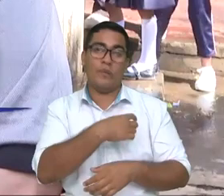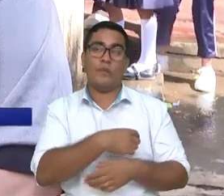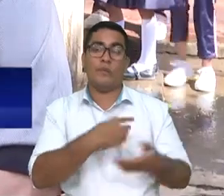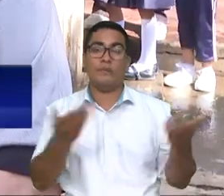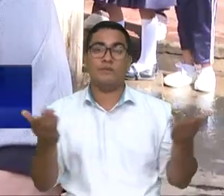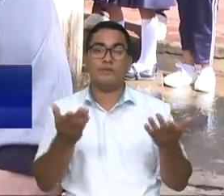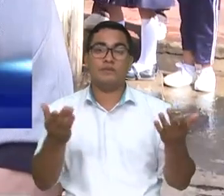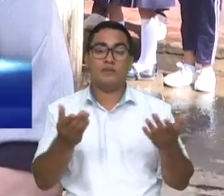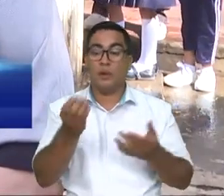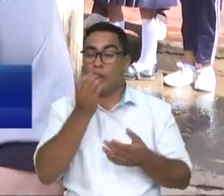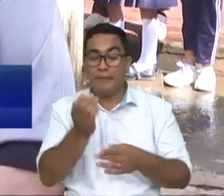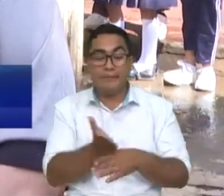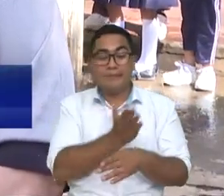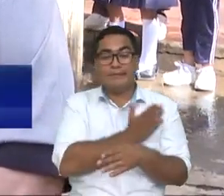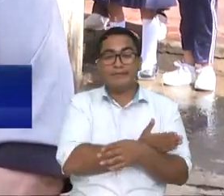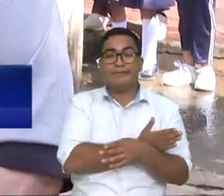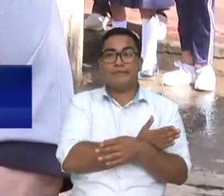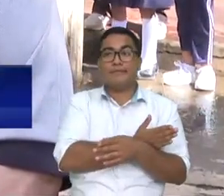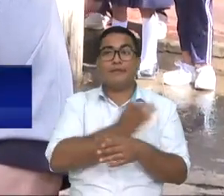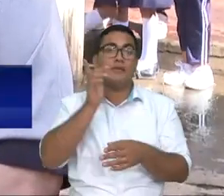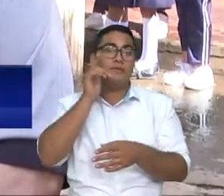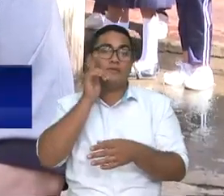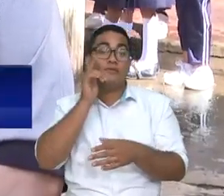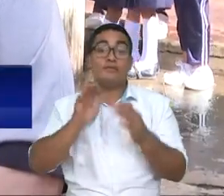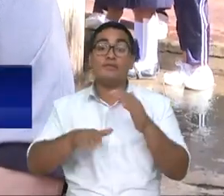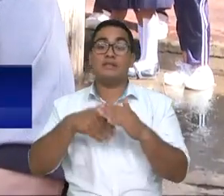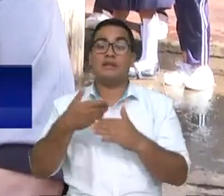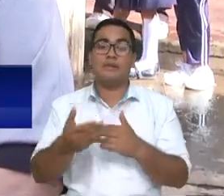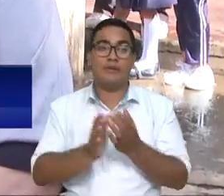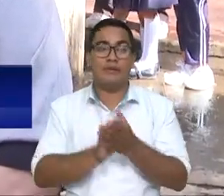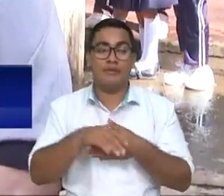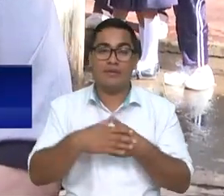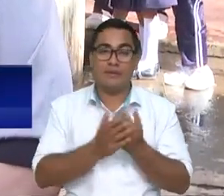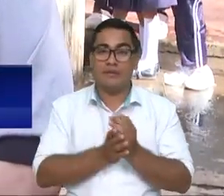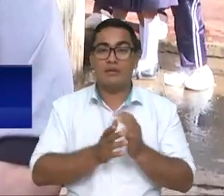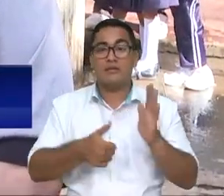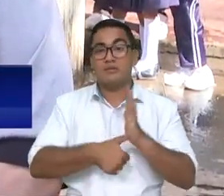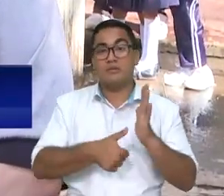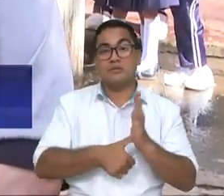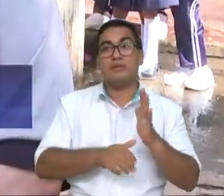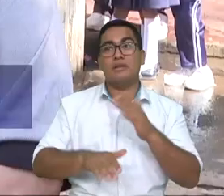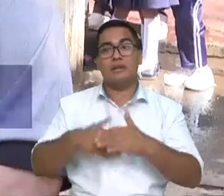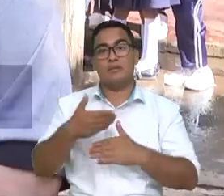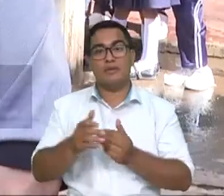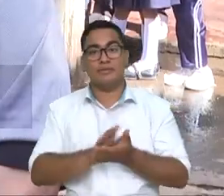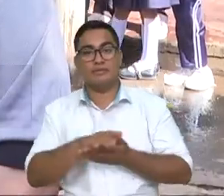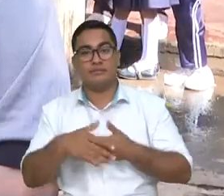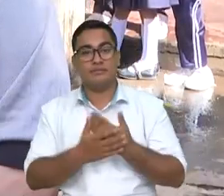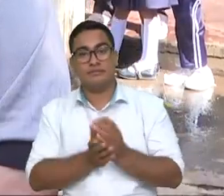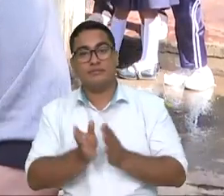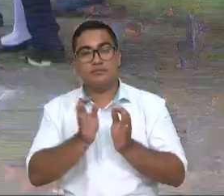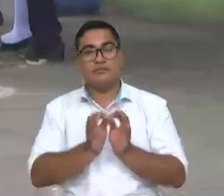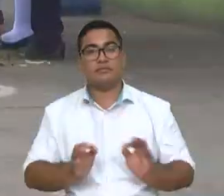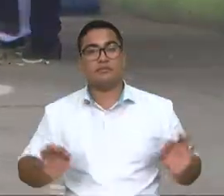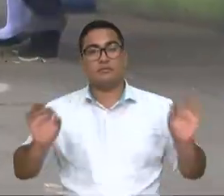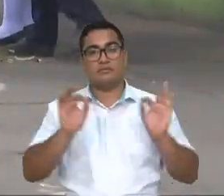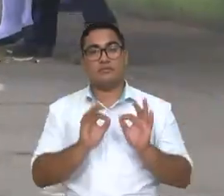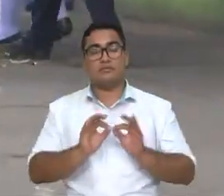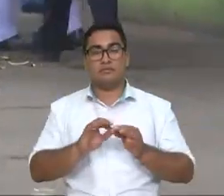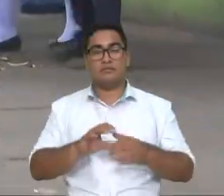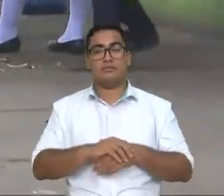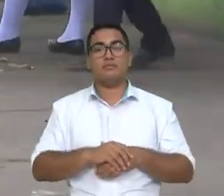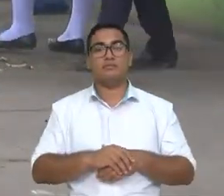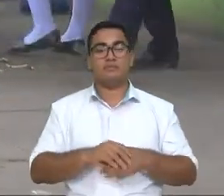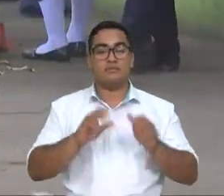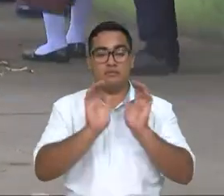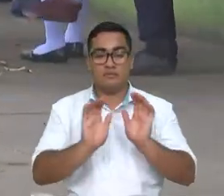de su merienda, después que van al baño, después que entran de receso, en todo momento se están lavando las manos. Los